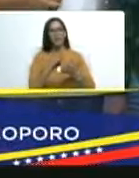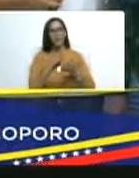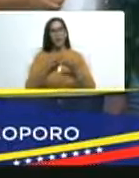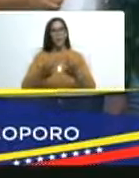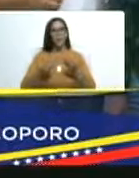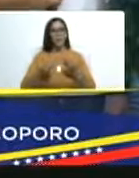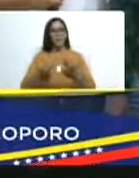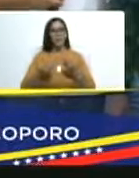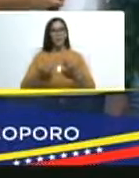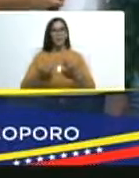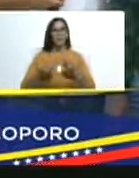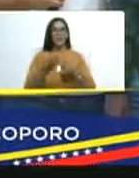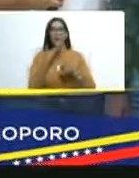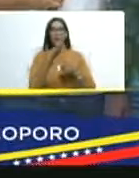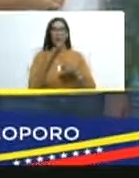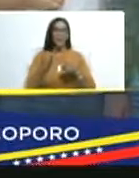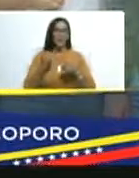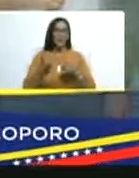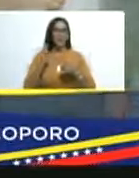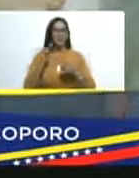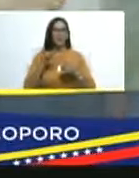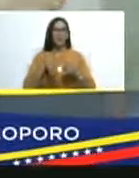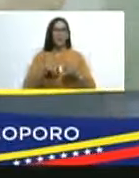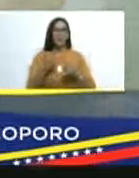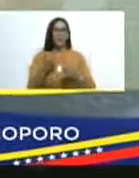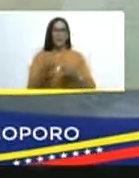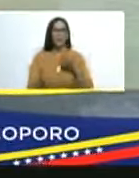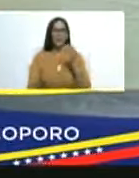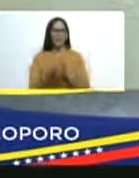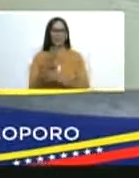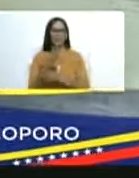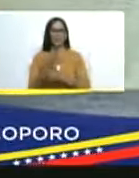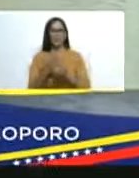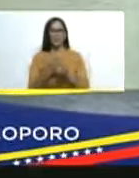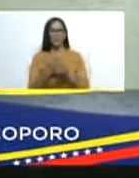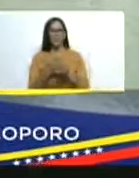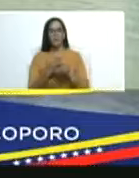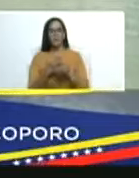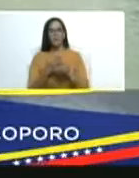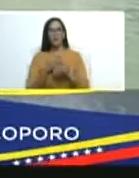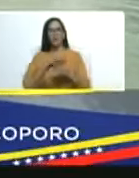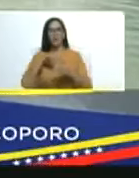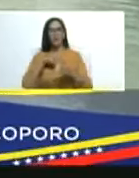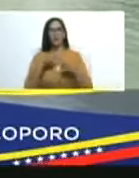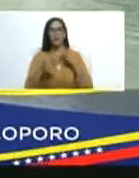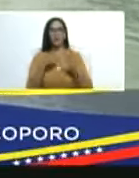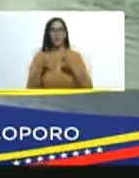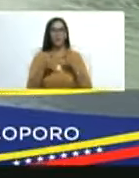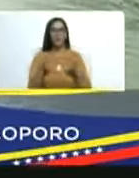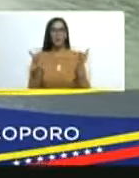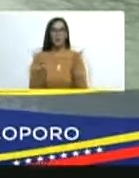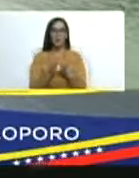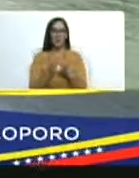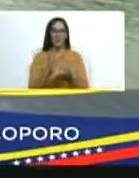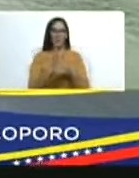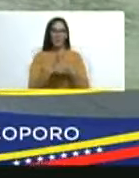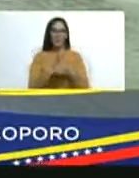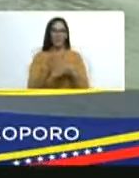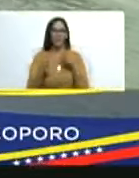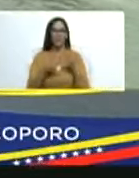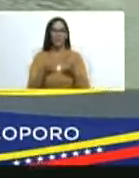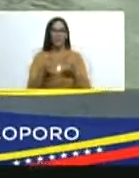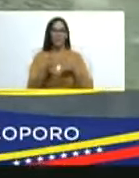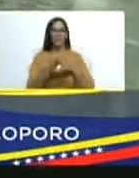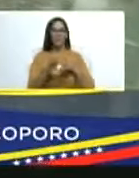presidente. Fue lo mejor que usted pudo haber lanzado para nuestros productores, pequeños y medianos productores de los